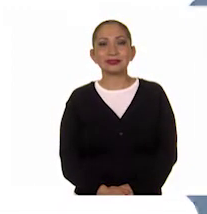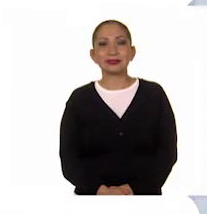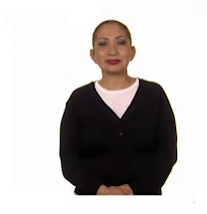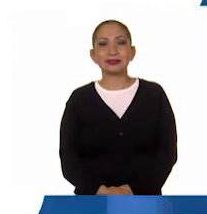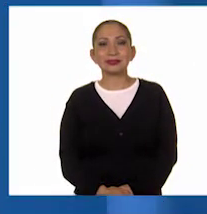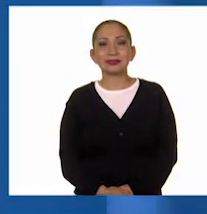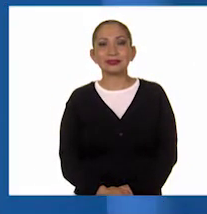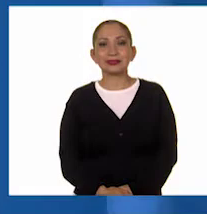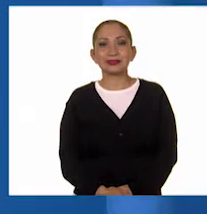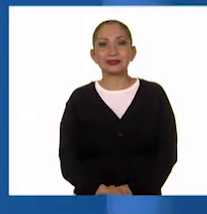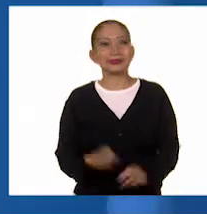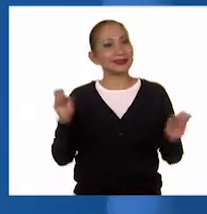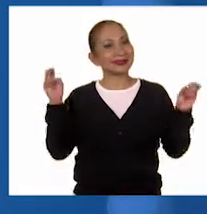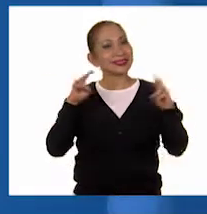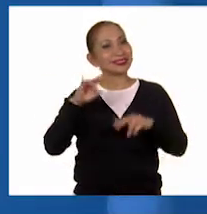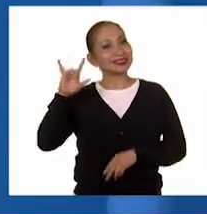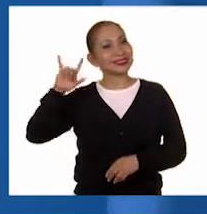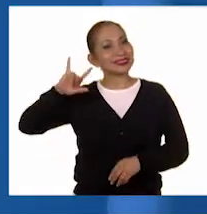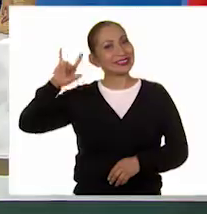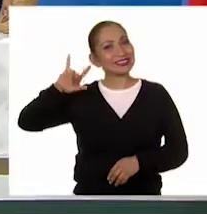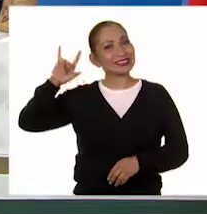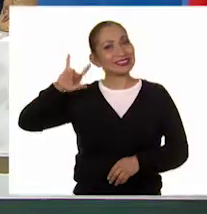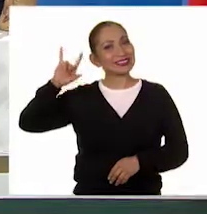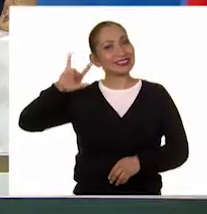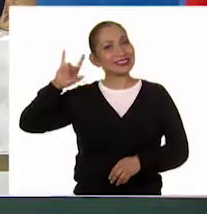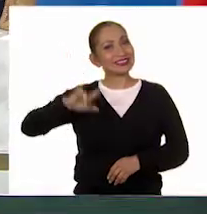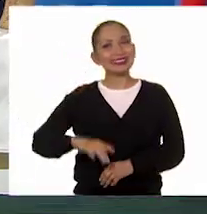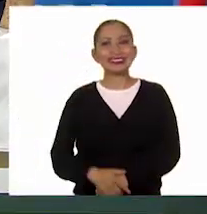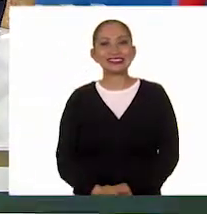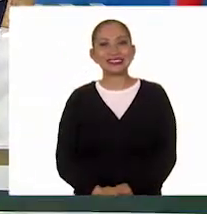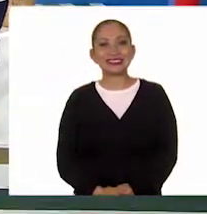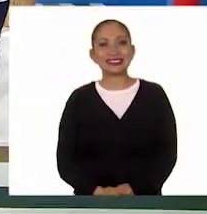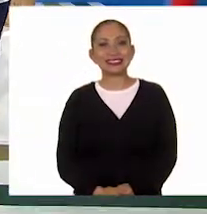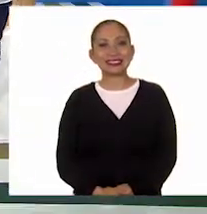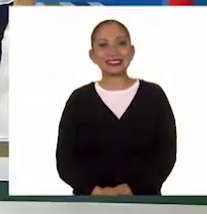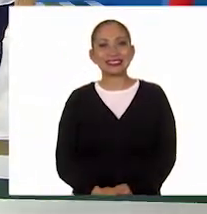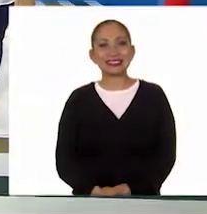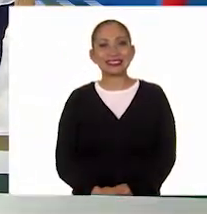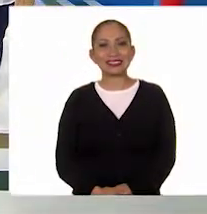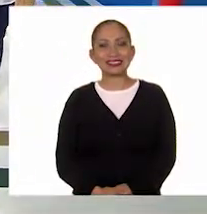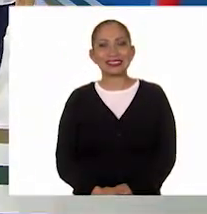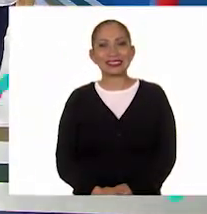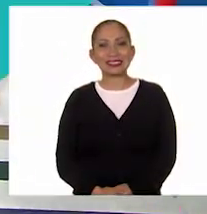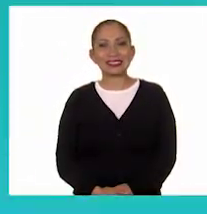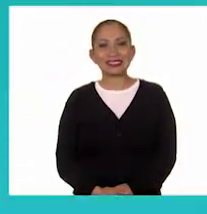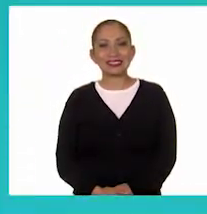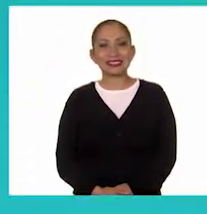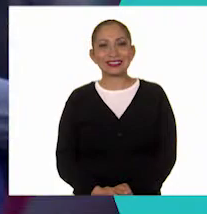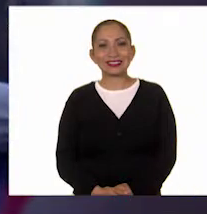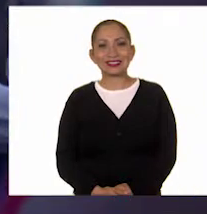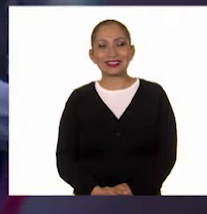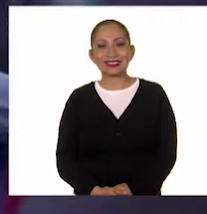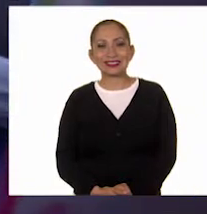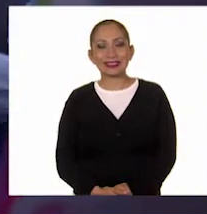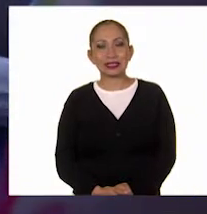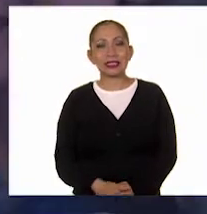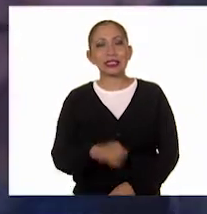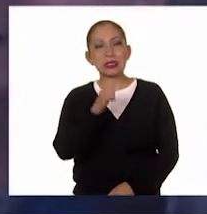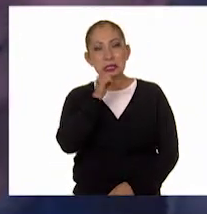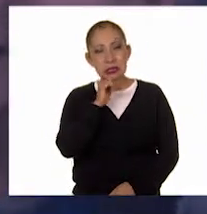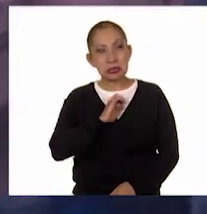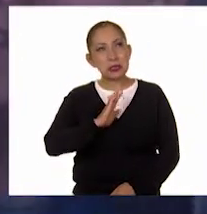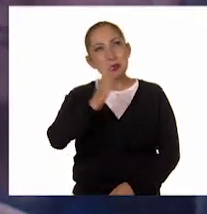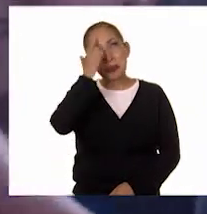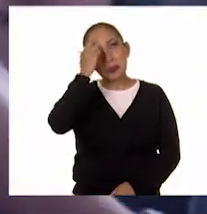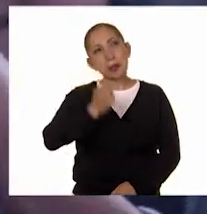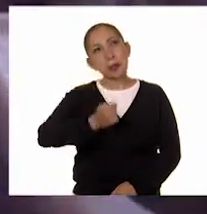aprendeencasa.cep.gov.mx. Nos vemos. Hasta la próxima. Adiós, adiós. Adiós. Todavía me acuerdo